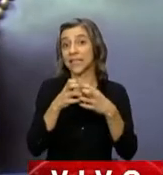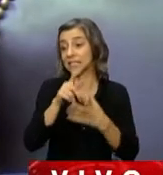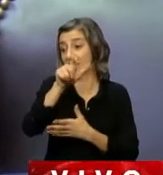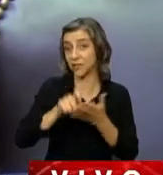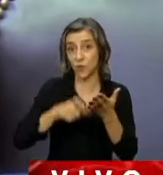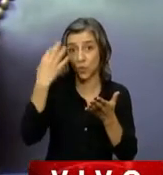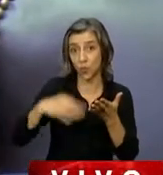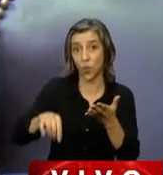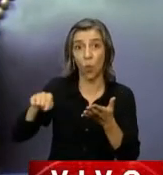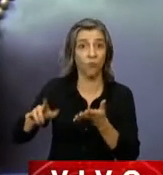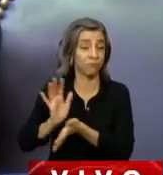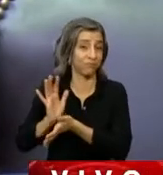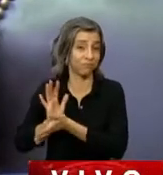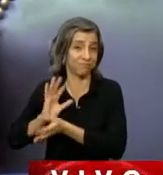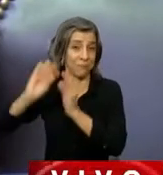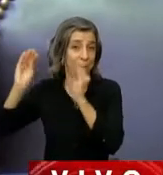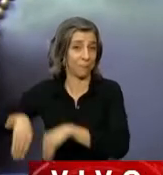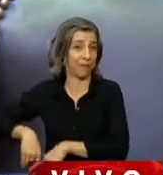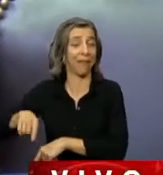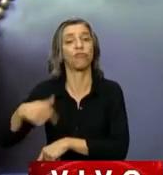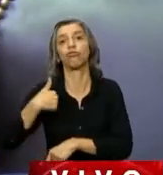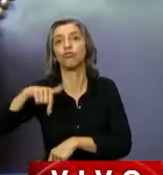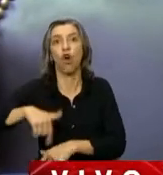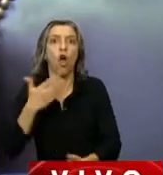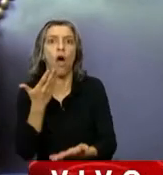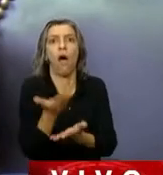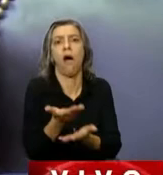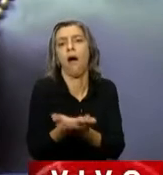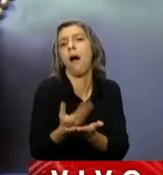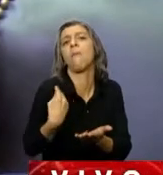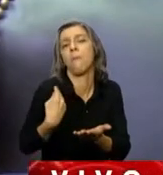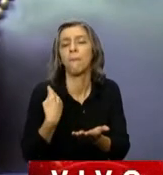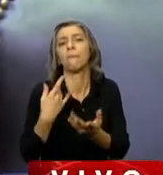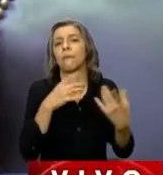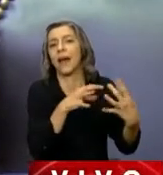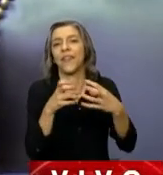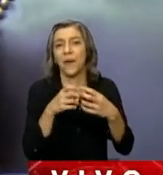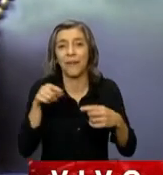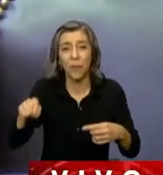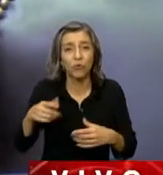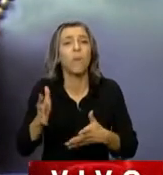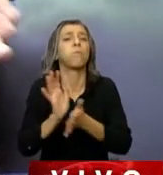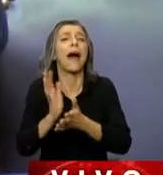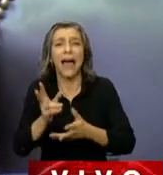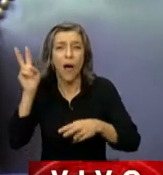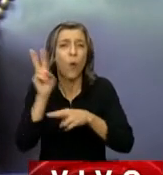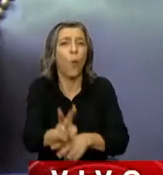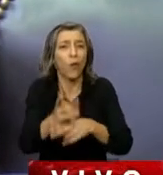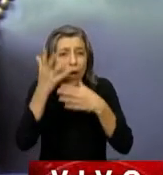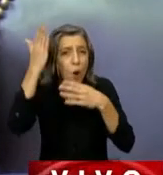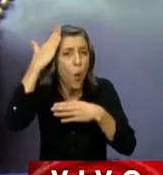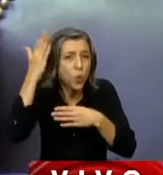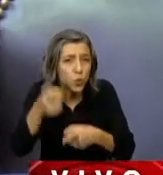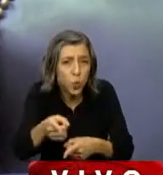boleta única, hoy tenían que tratar de venir con este debate, no a sostener lo que realmente es importante para la